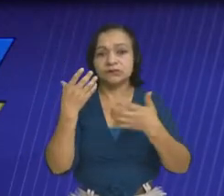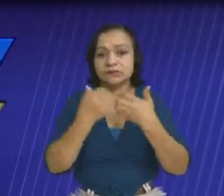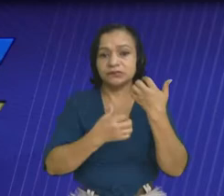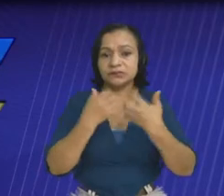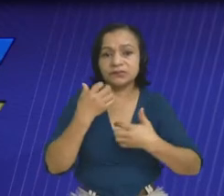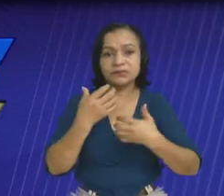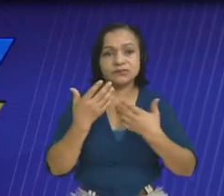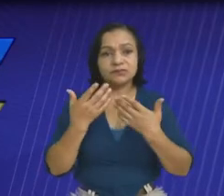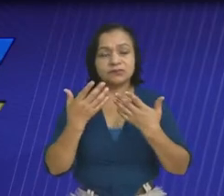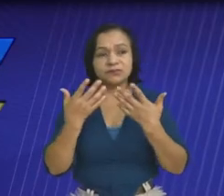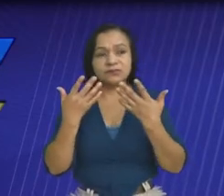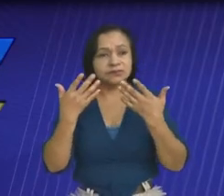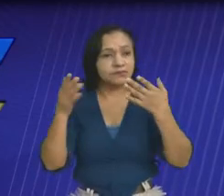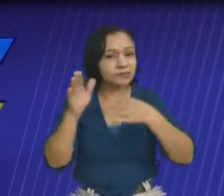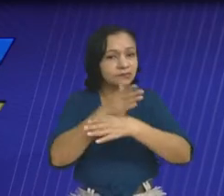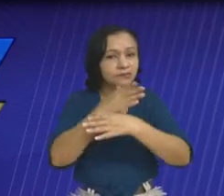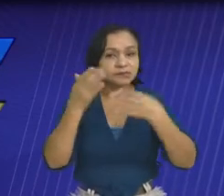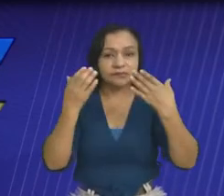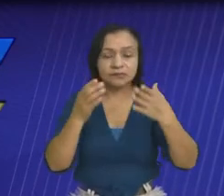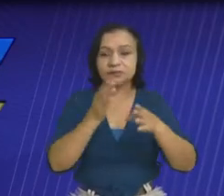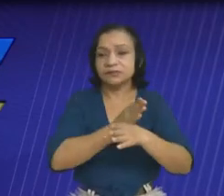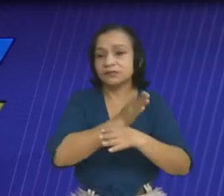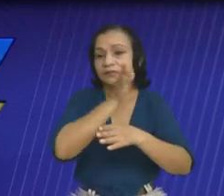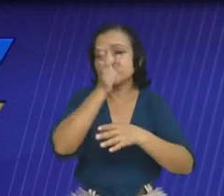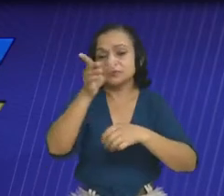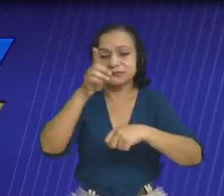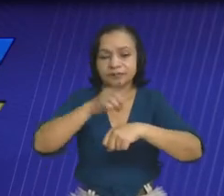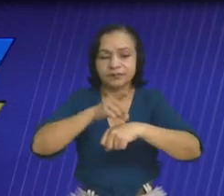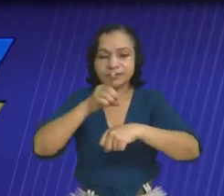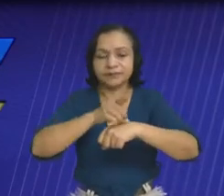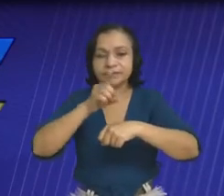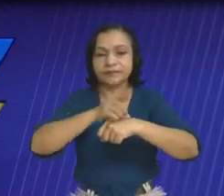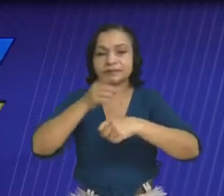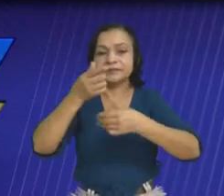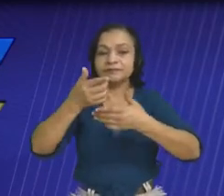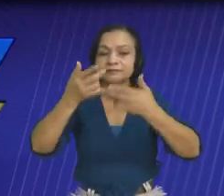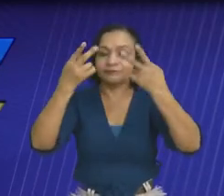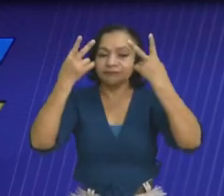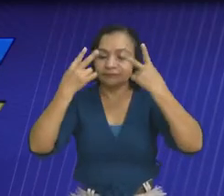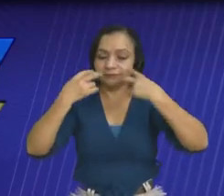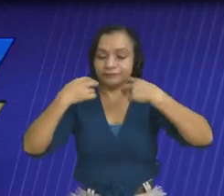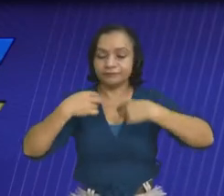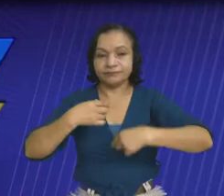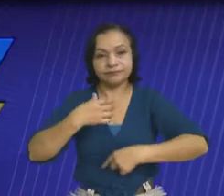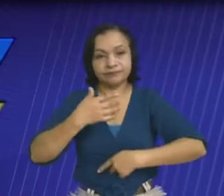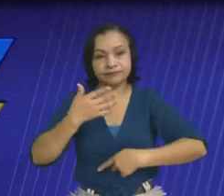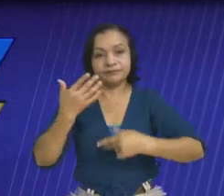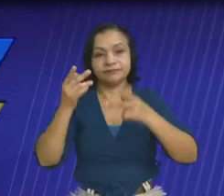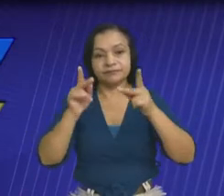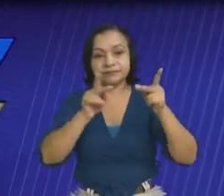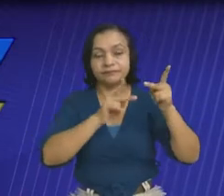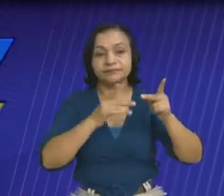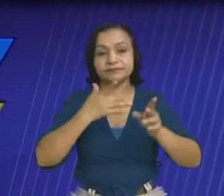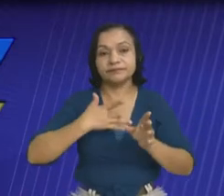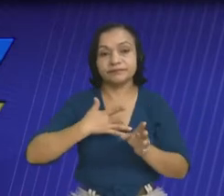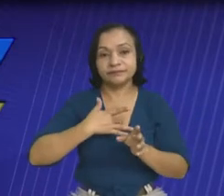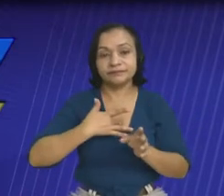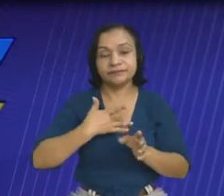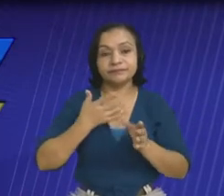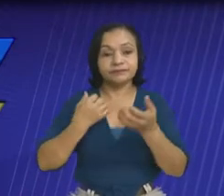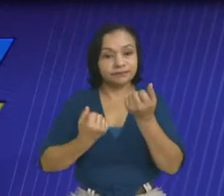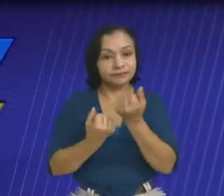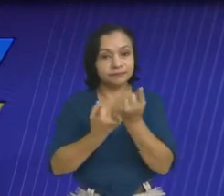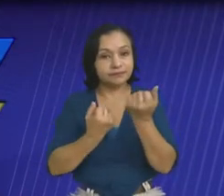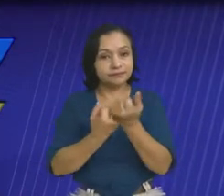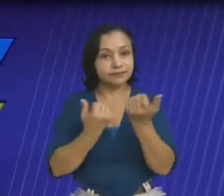el estrés genera una serie de cosas y tenés que ir al médico internista, que garantiza ahí también una atención integral a las personas que necesitan ese apoyo. O sea,